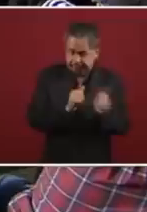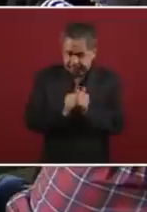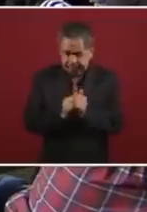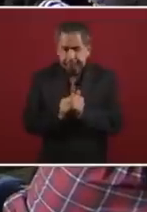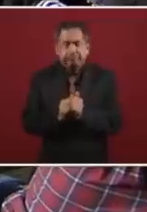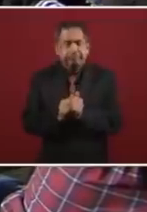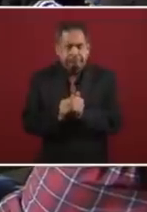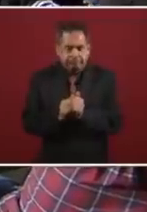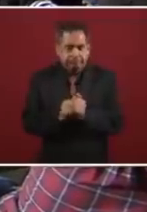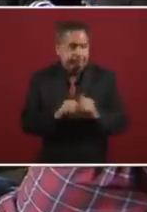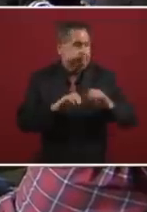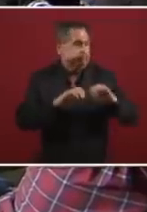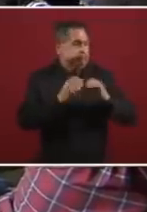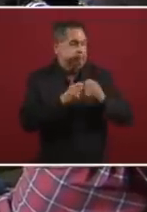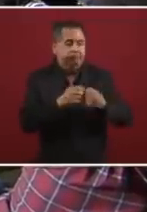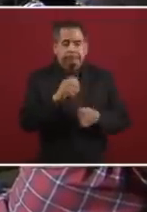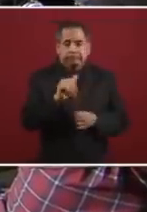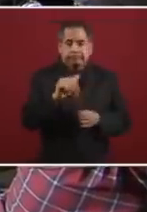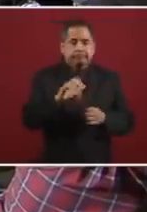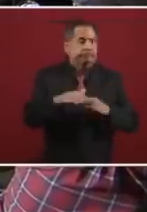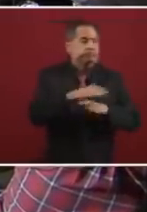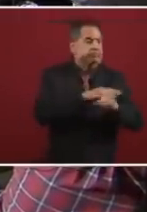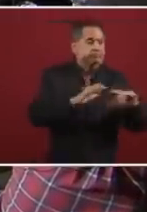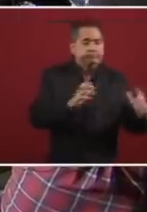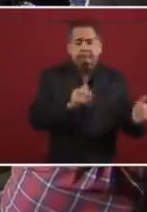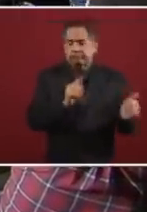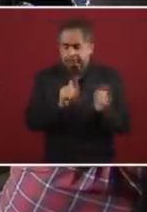y organizaciones ambientalistas